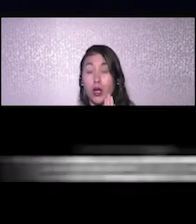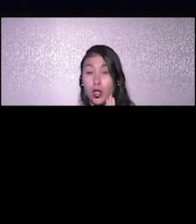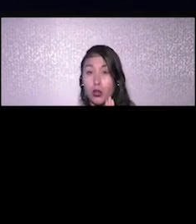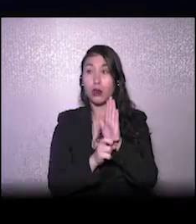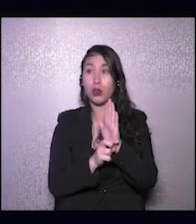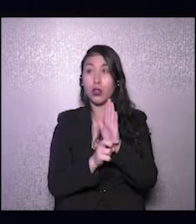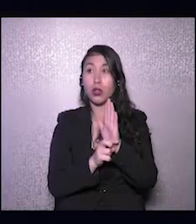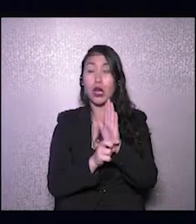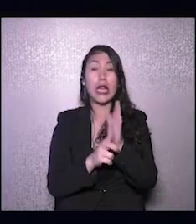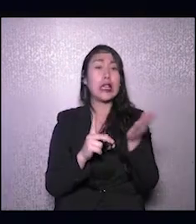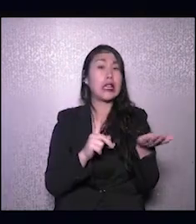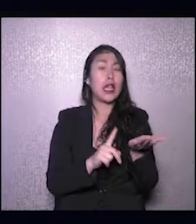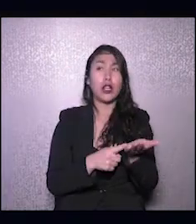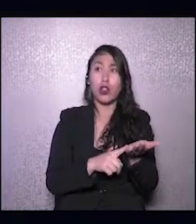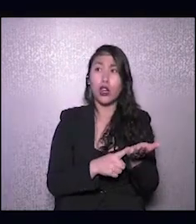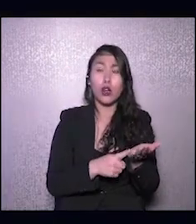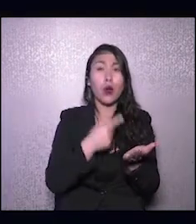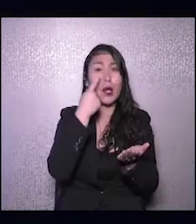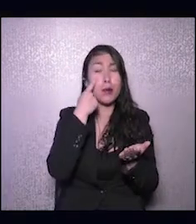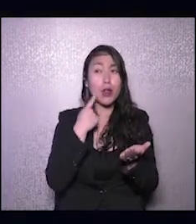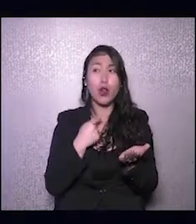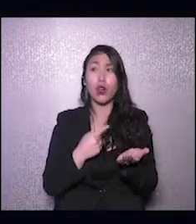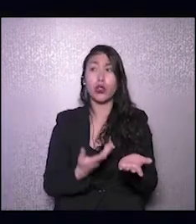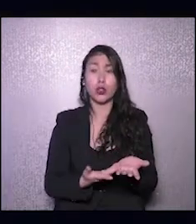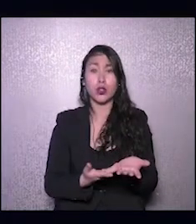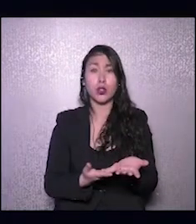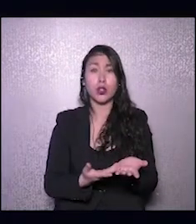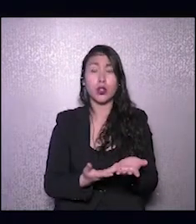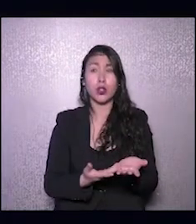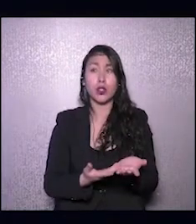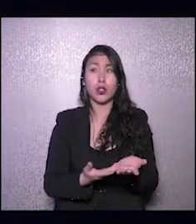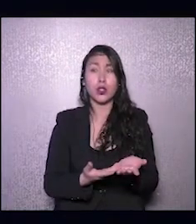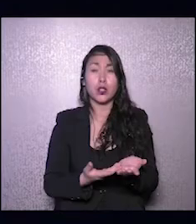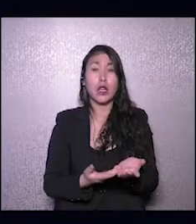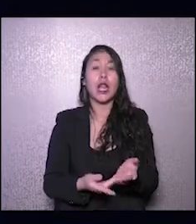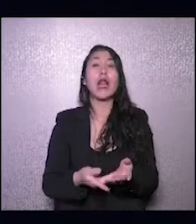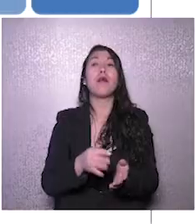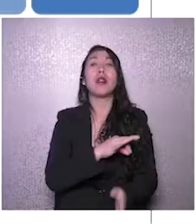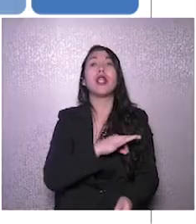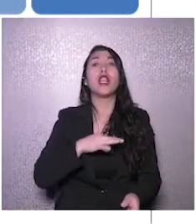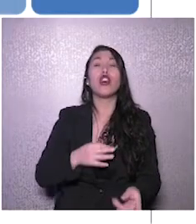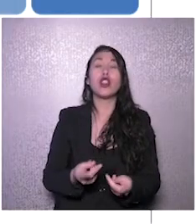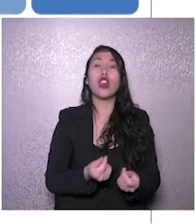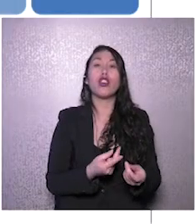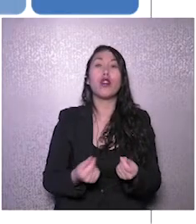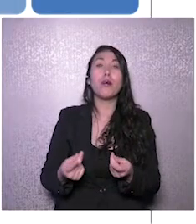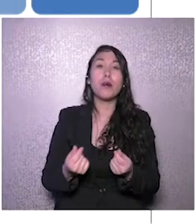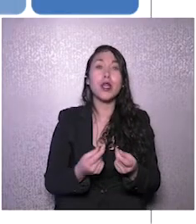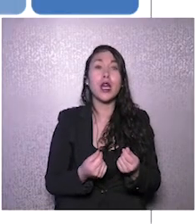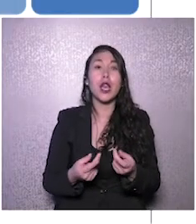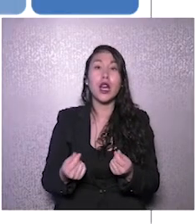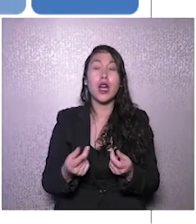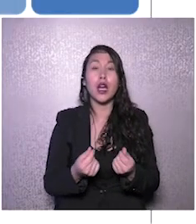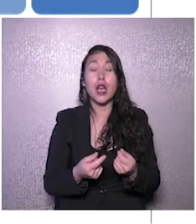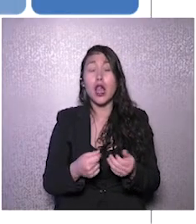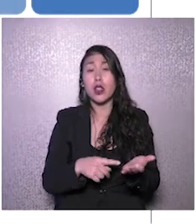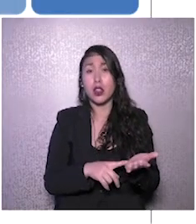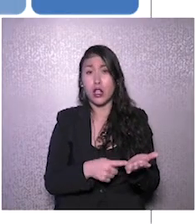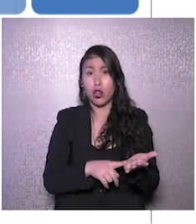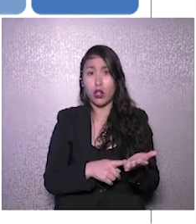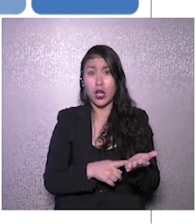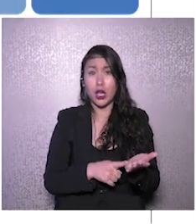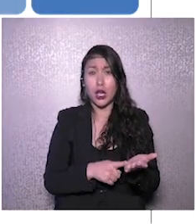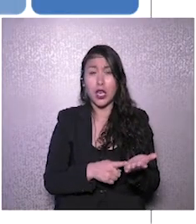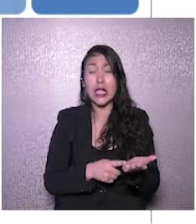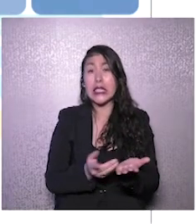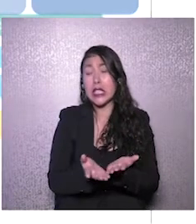servidores terminológicos, pilotos. El Ministerio de Economía, Turismo y Fomento, con su vertical de tecnologías en servicios